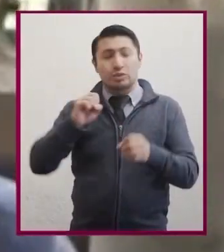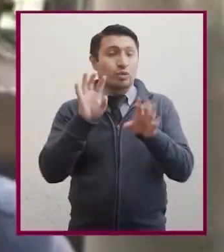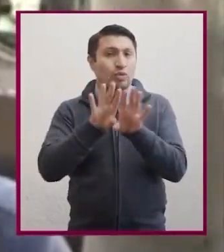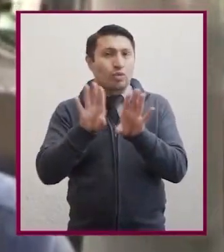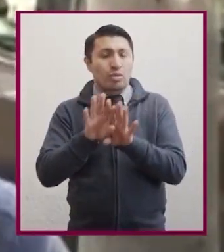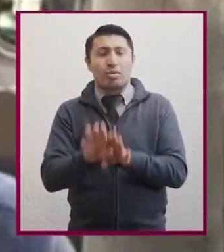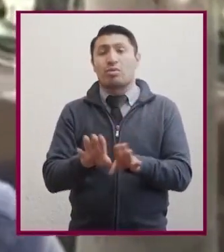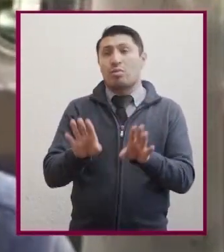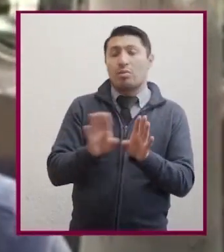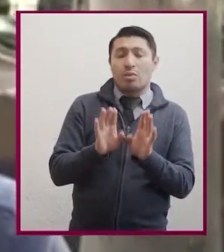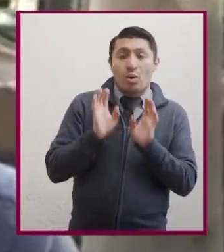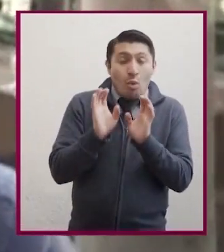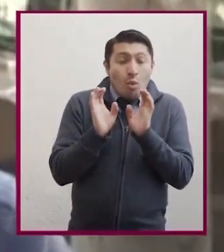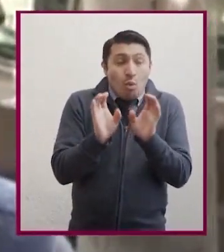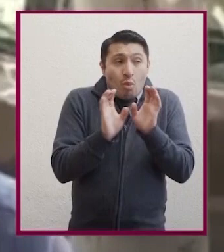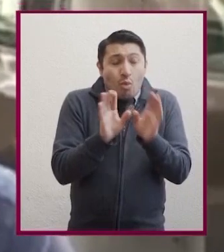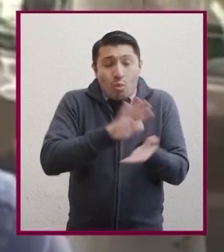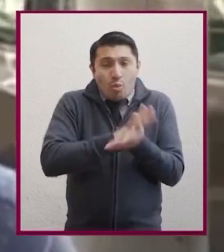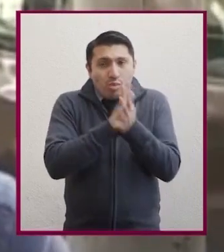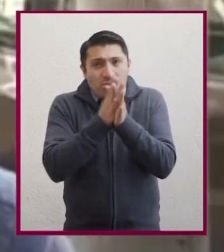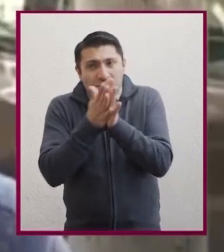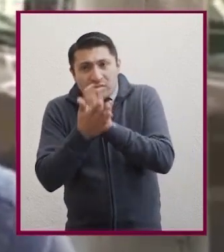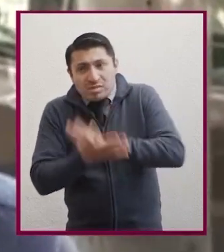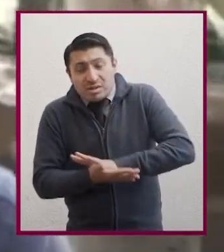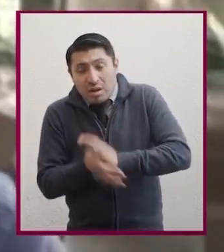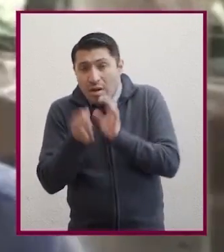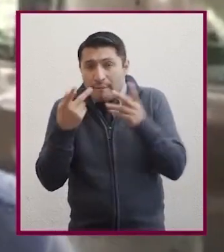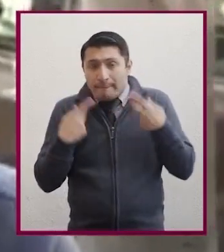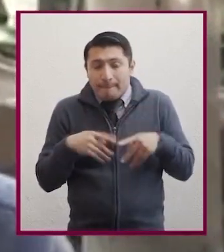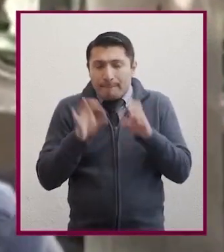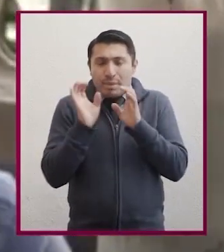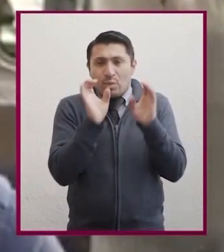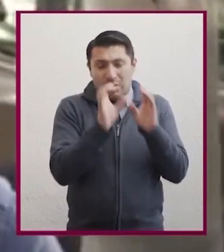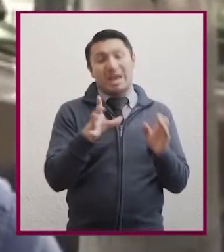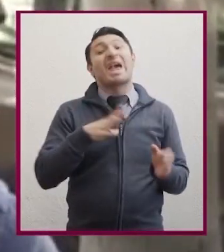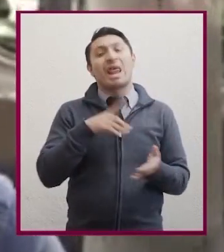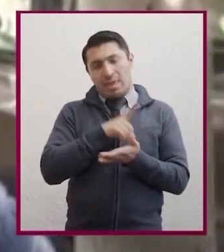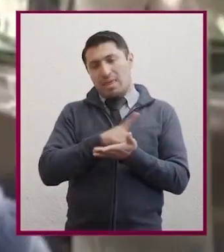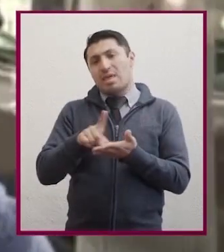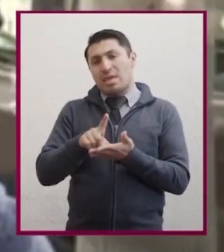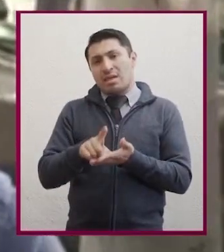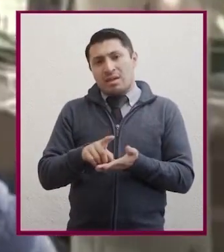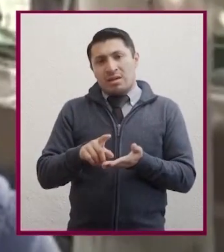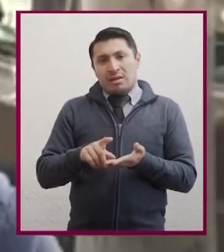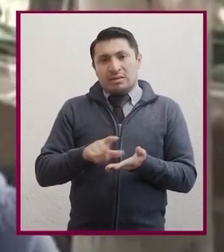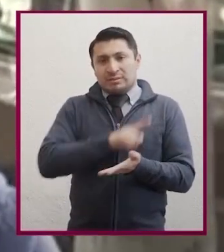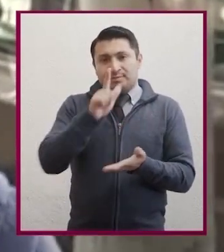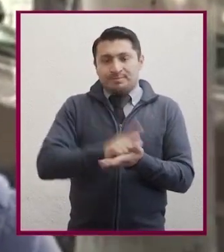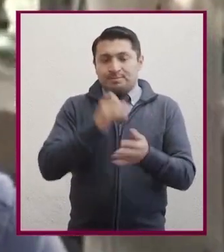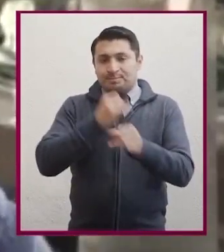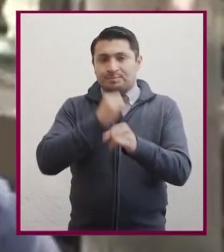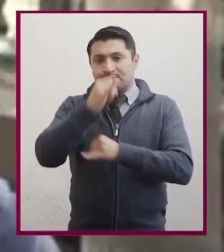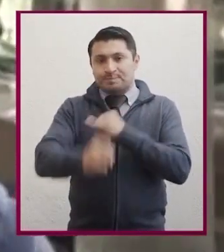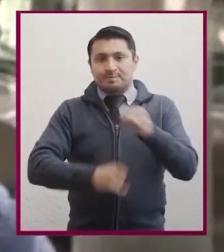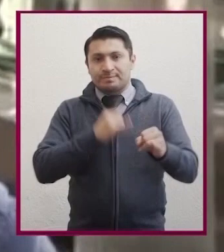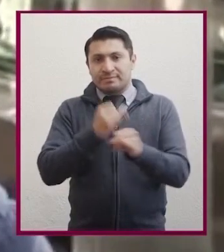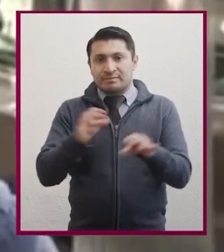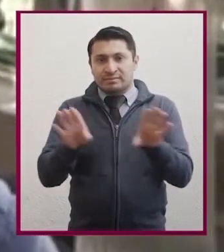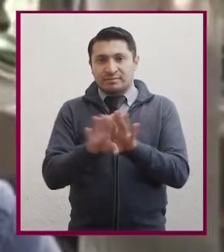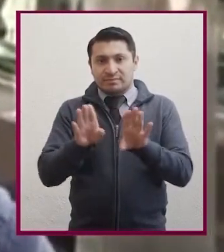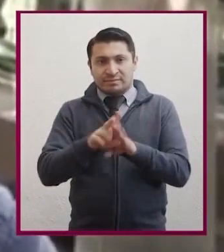fueron refugiados, que fueron convertidos en refugiados, tienen derecho por la legislación internacional,